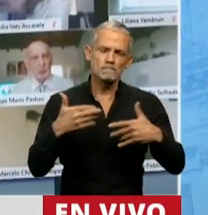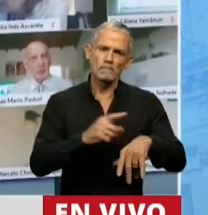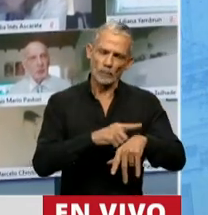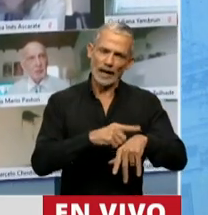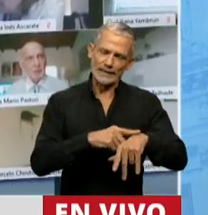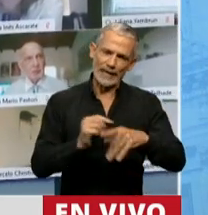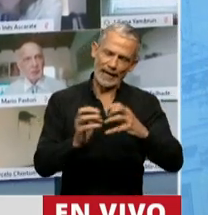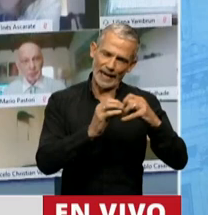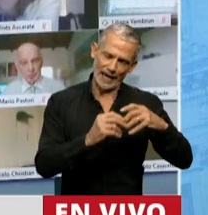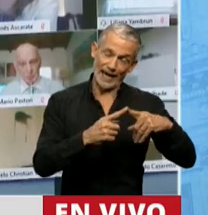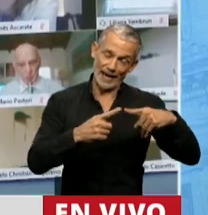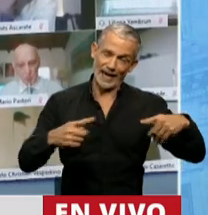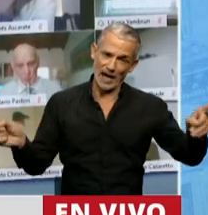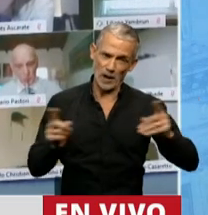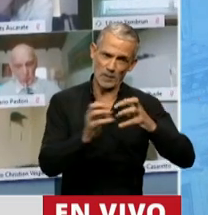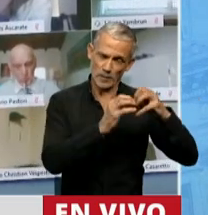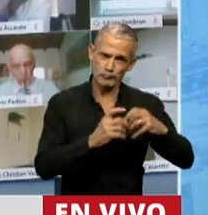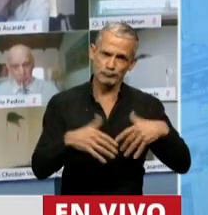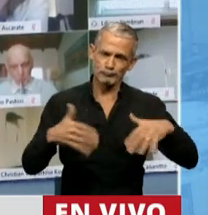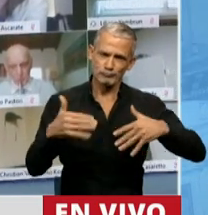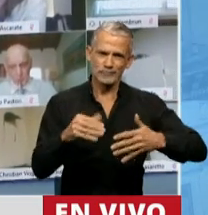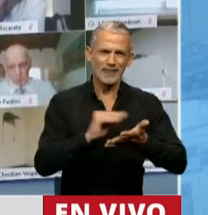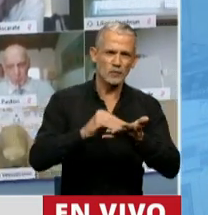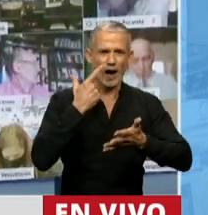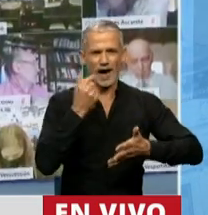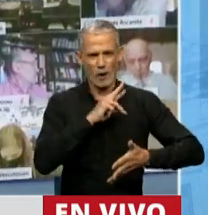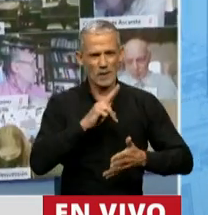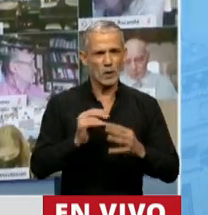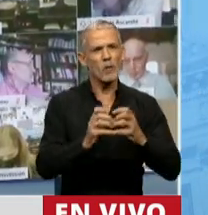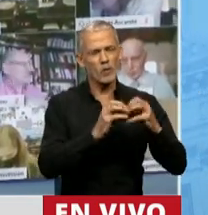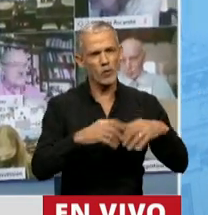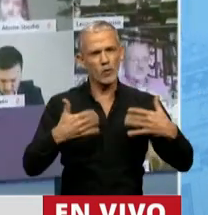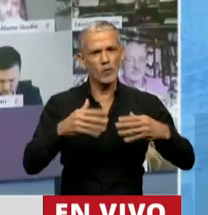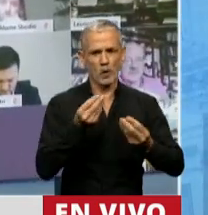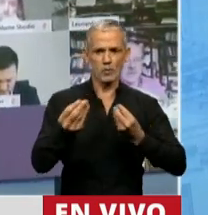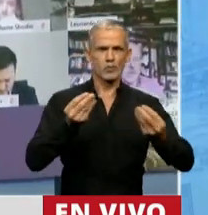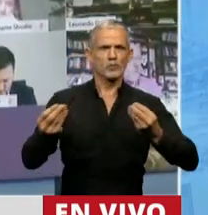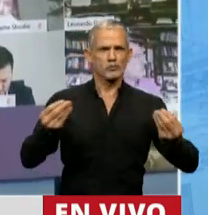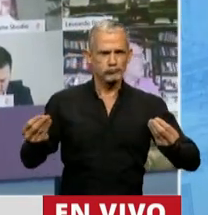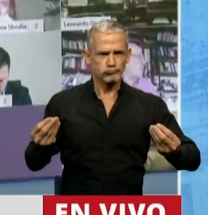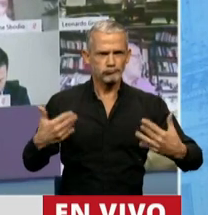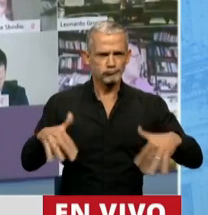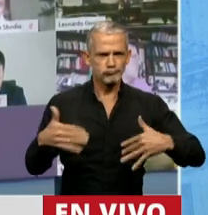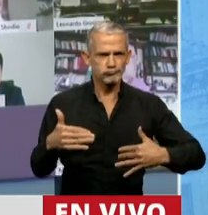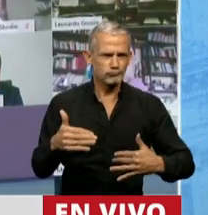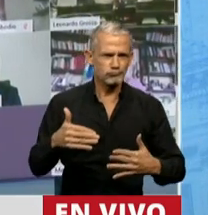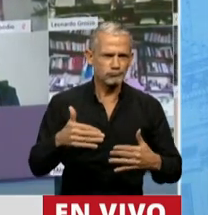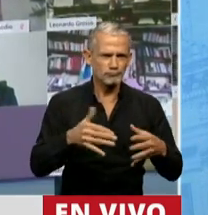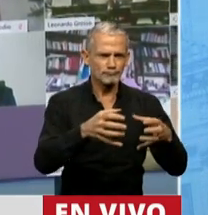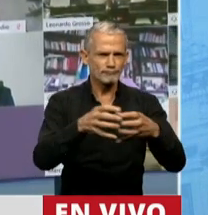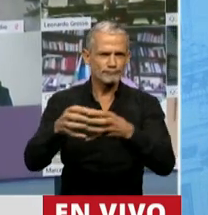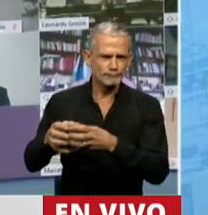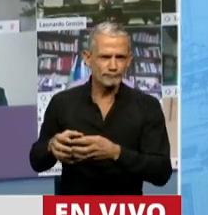un buen tiempo de discusión, es razonable. Los diputados y diputados tienen la representación de los